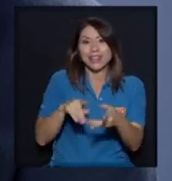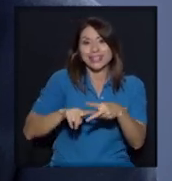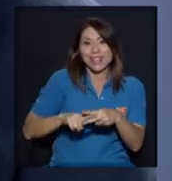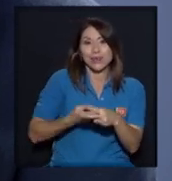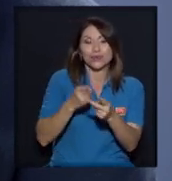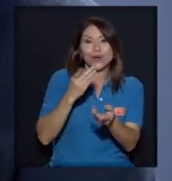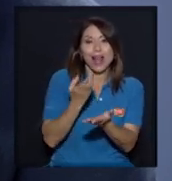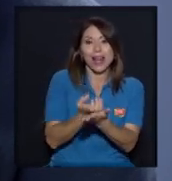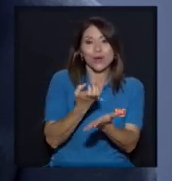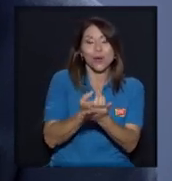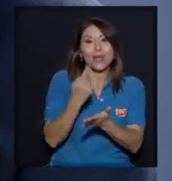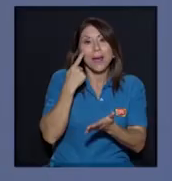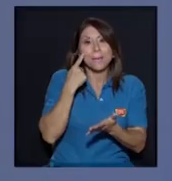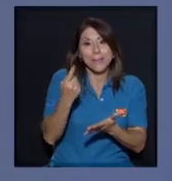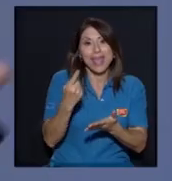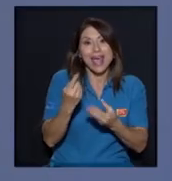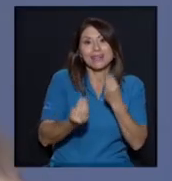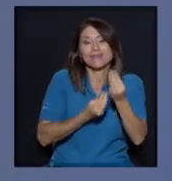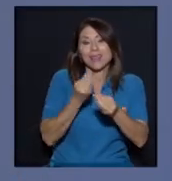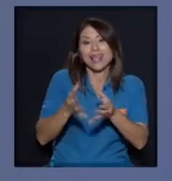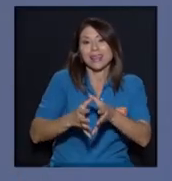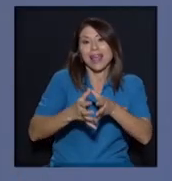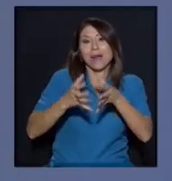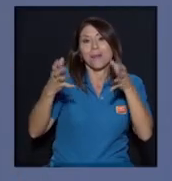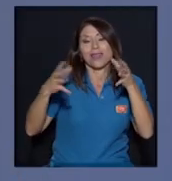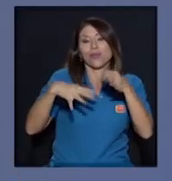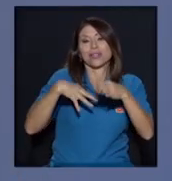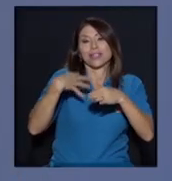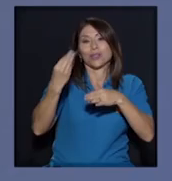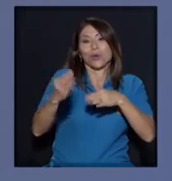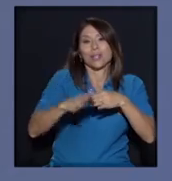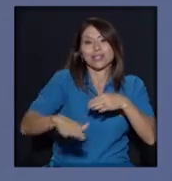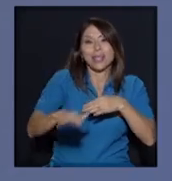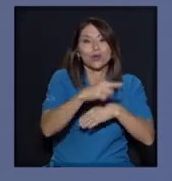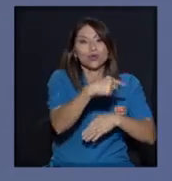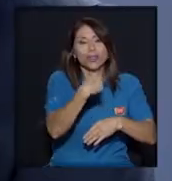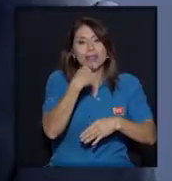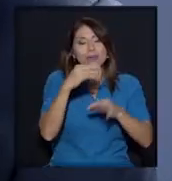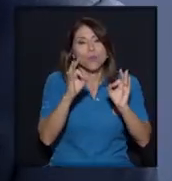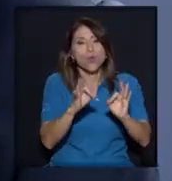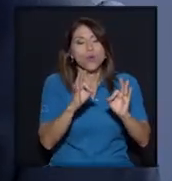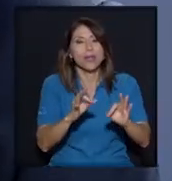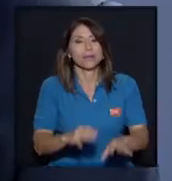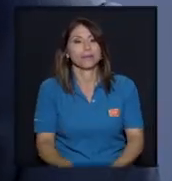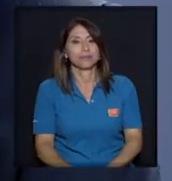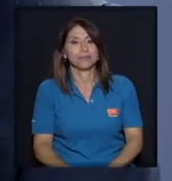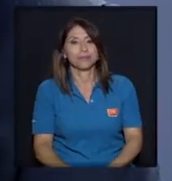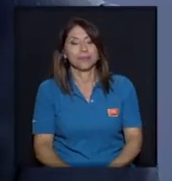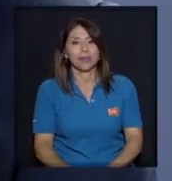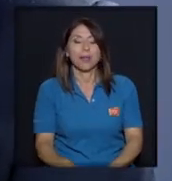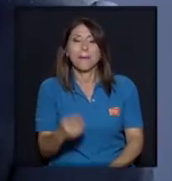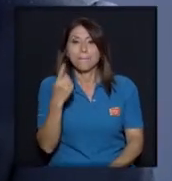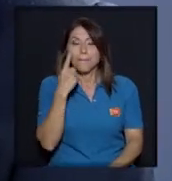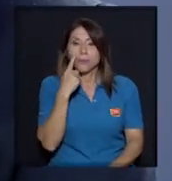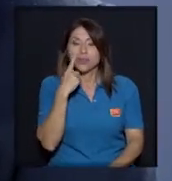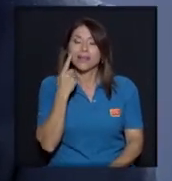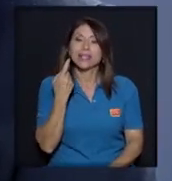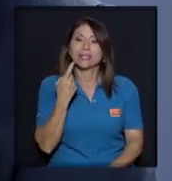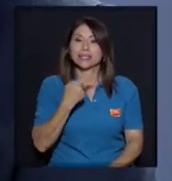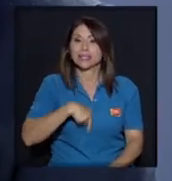tamaño del sector externo que usted acaba muy bien de destacar. Vamos a ver,